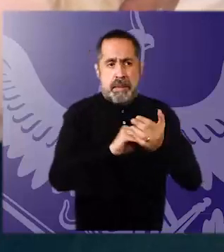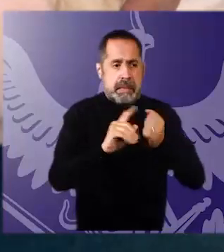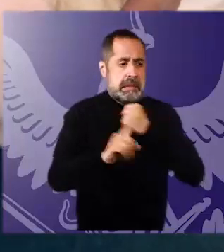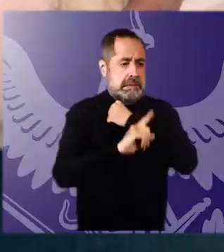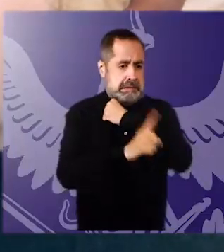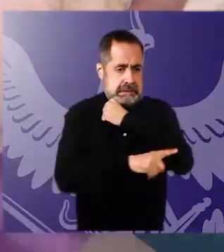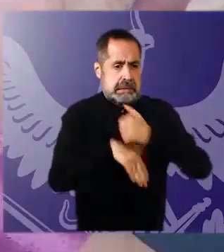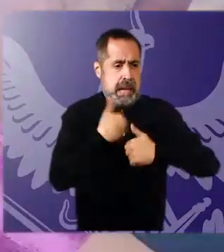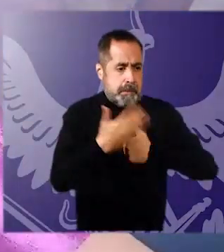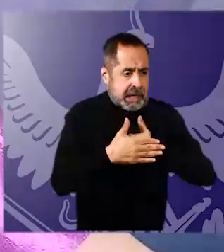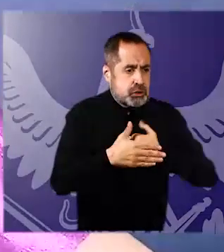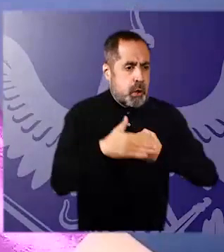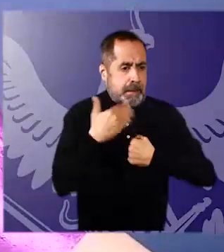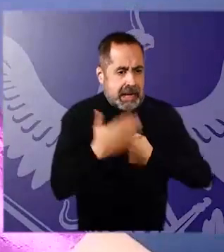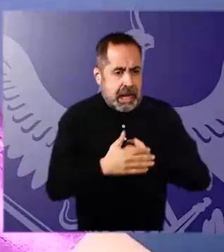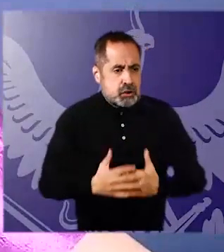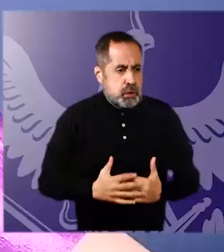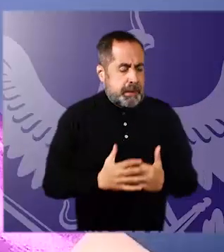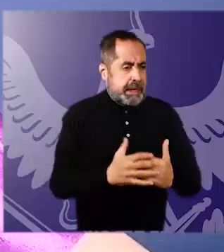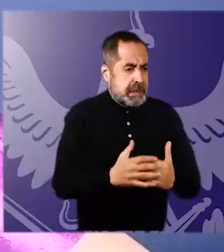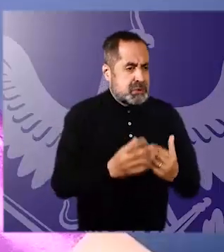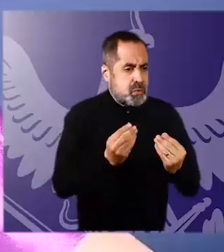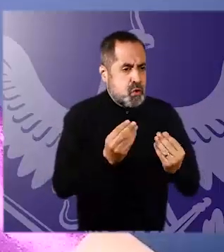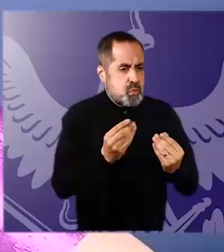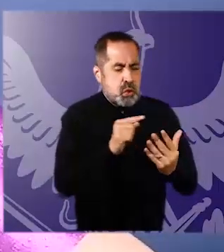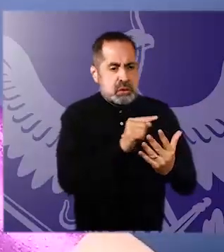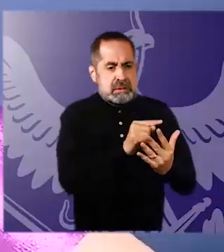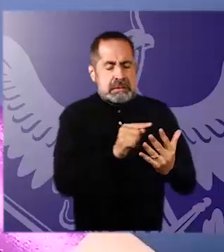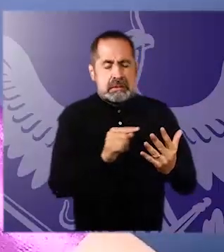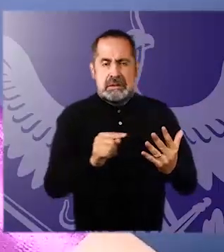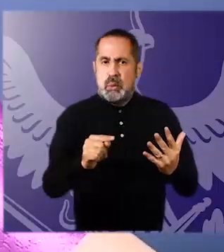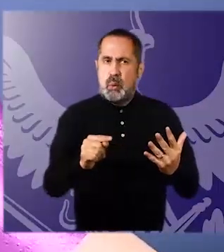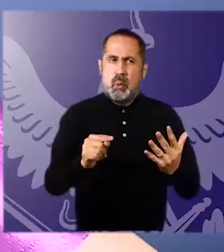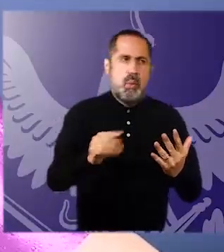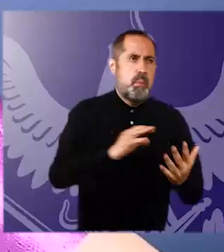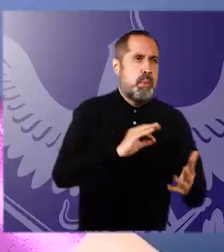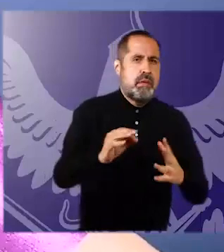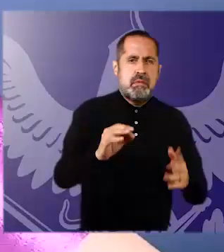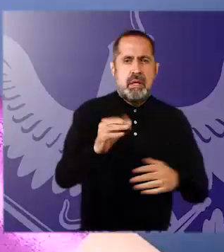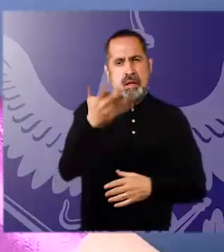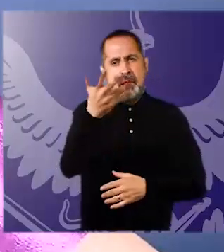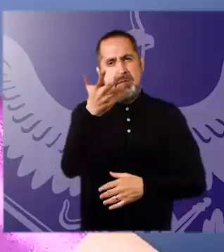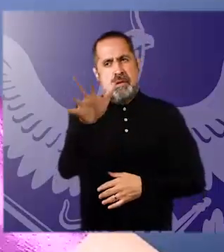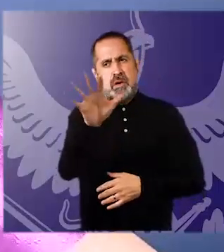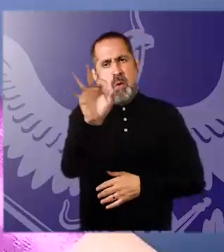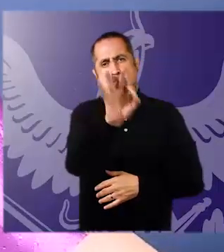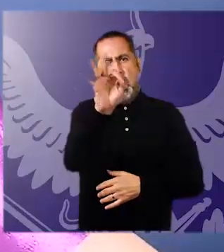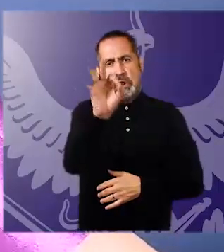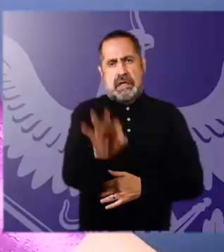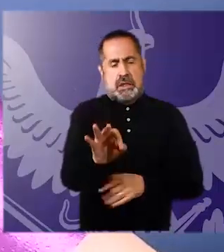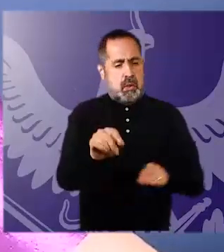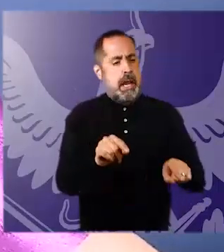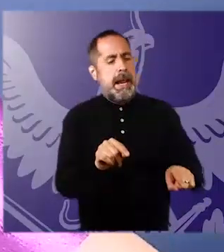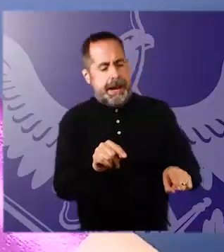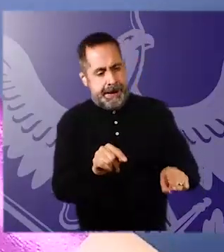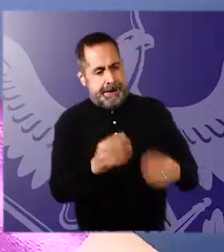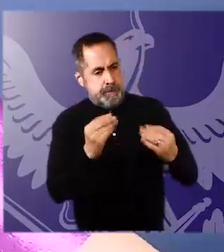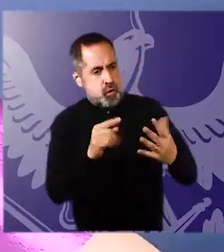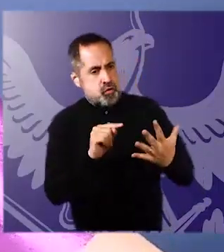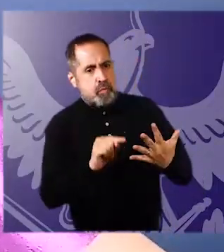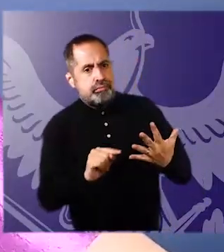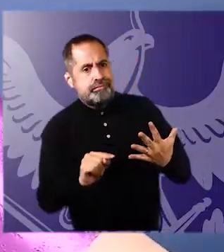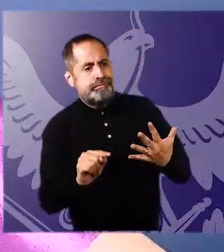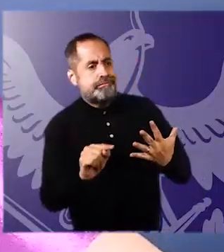de esa proporción de embarazos que llega más o menos al 10% en